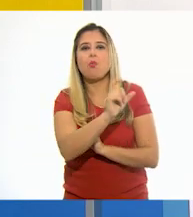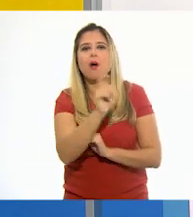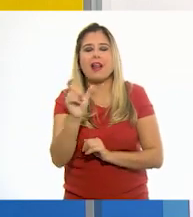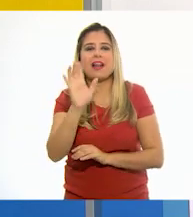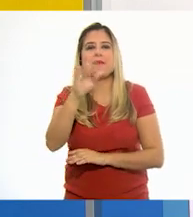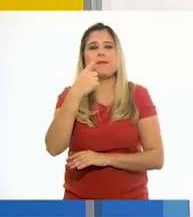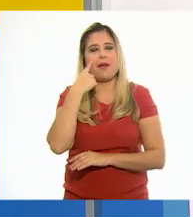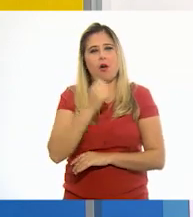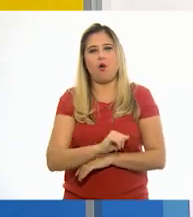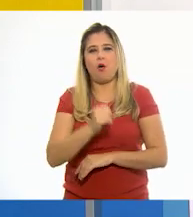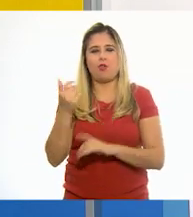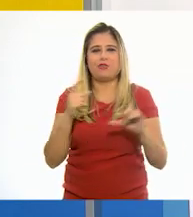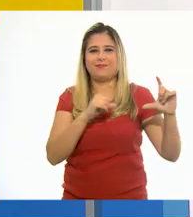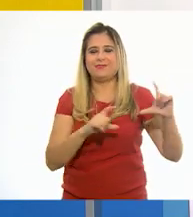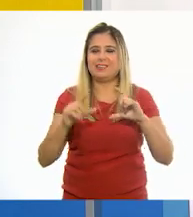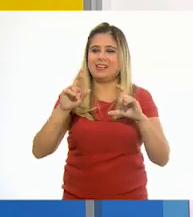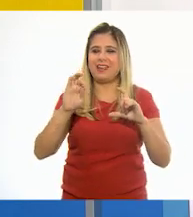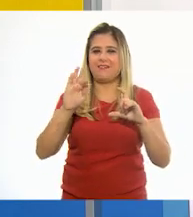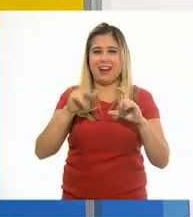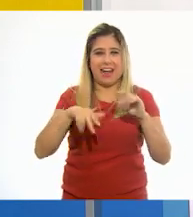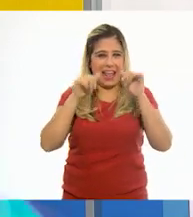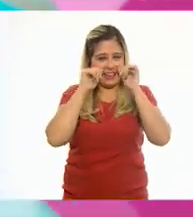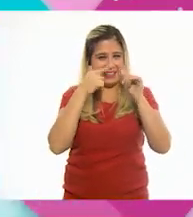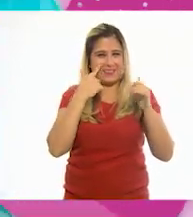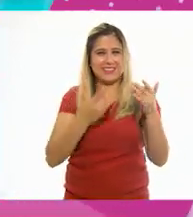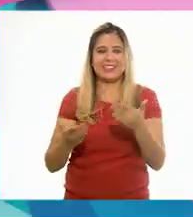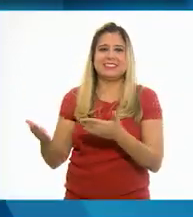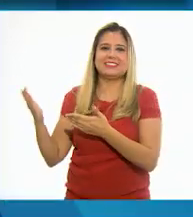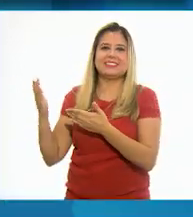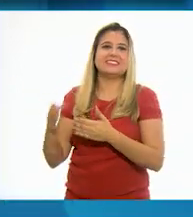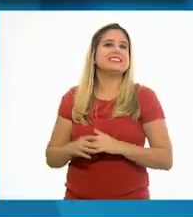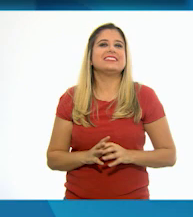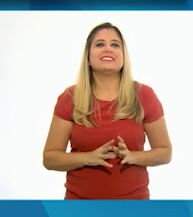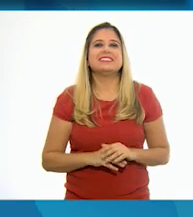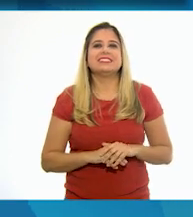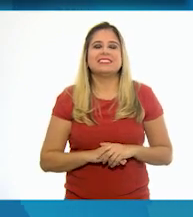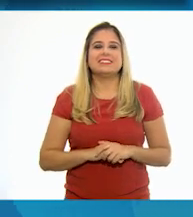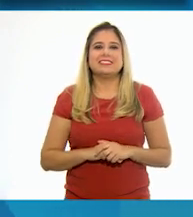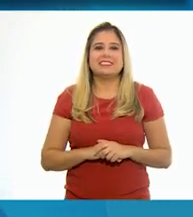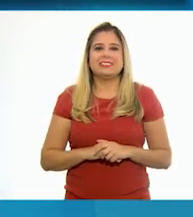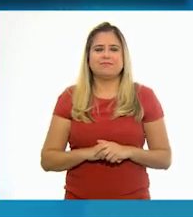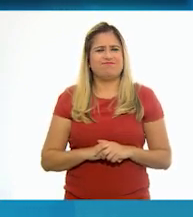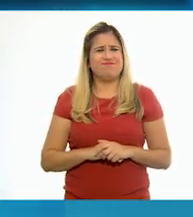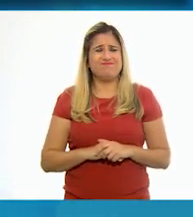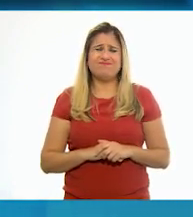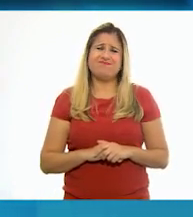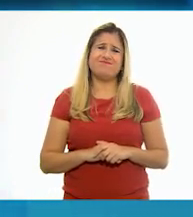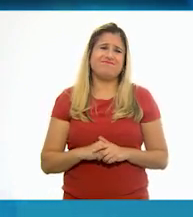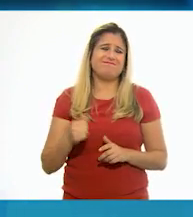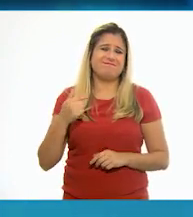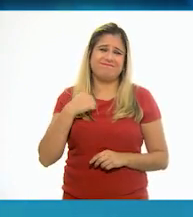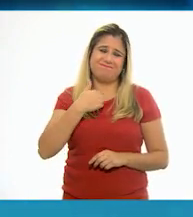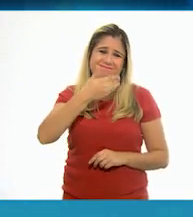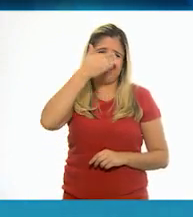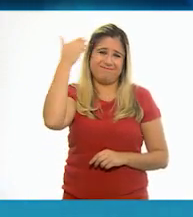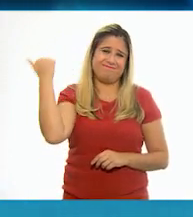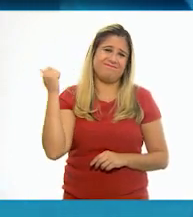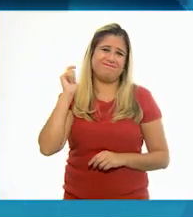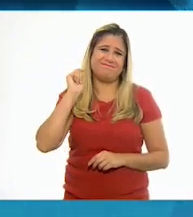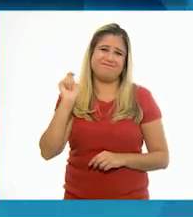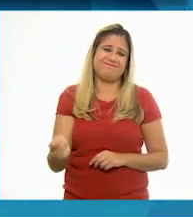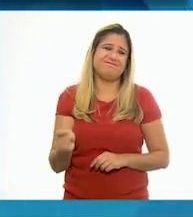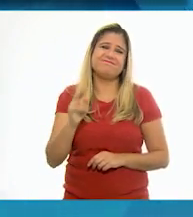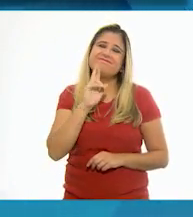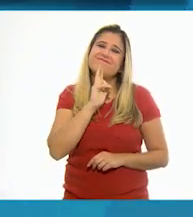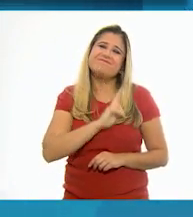otro refrán. Pongan muchísima atención en este. A ver. Ay, no, ese no me lo sé. Yo creo que